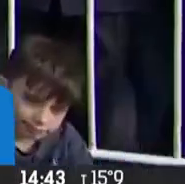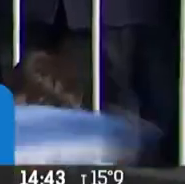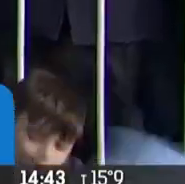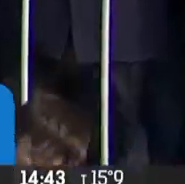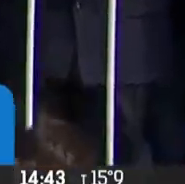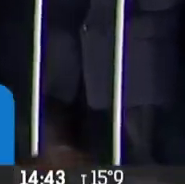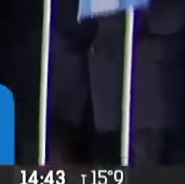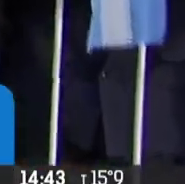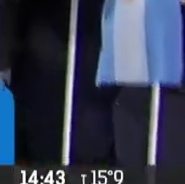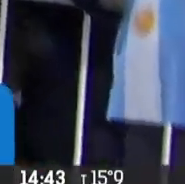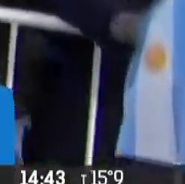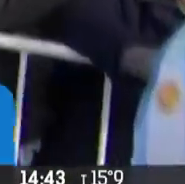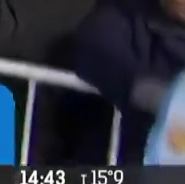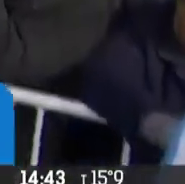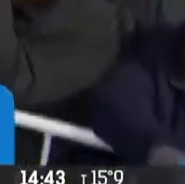6